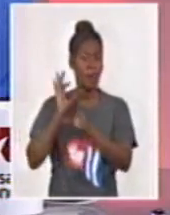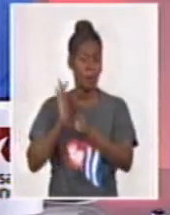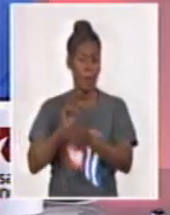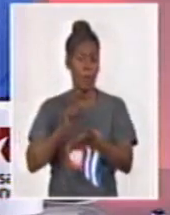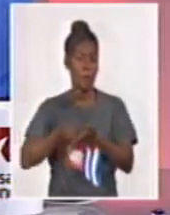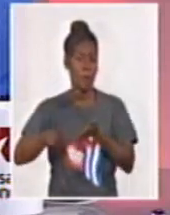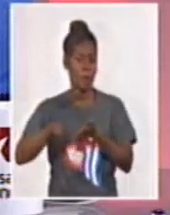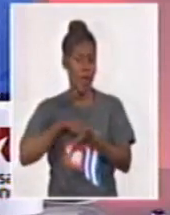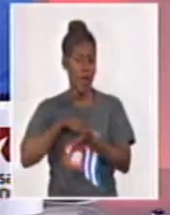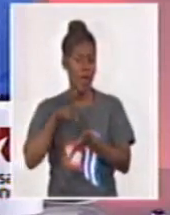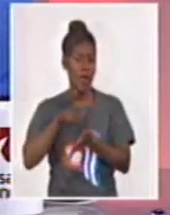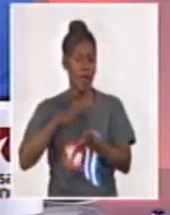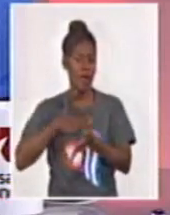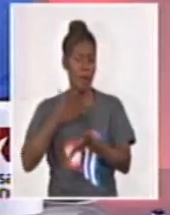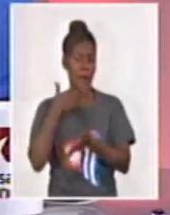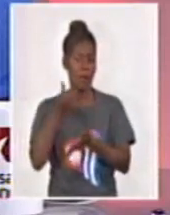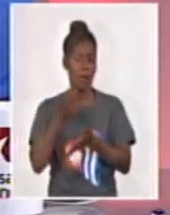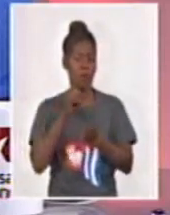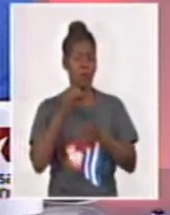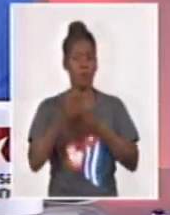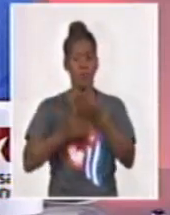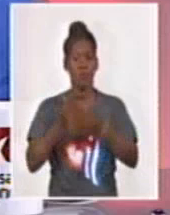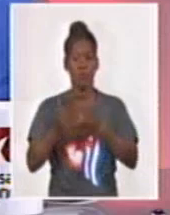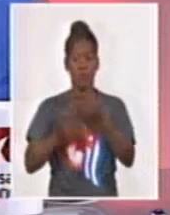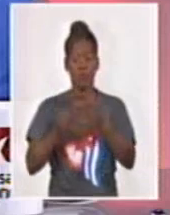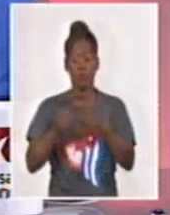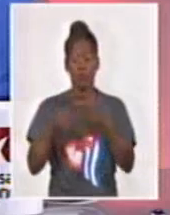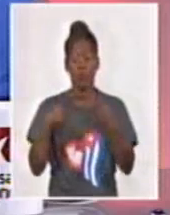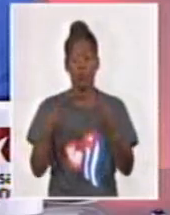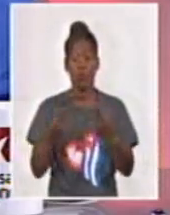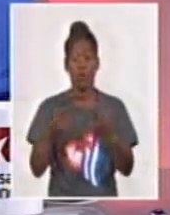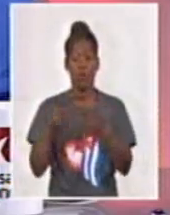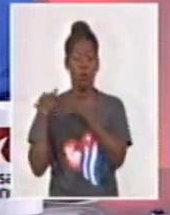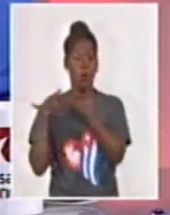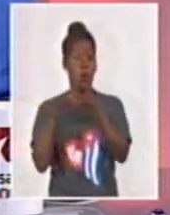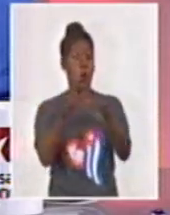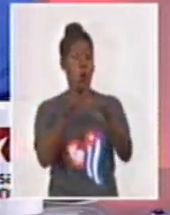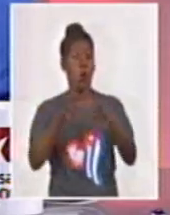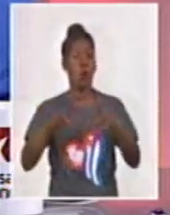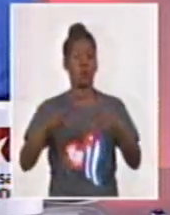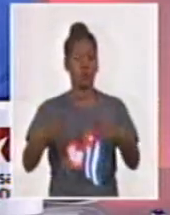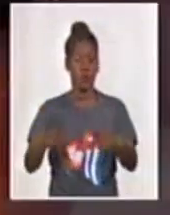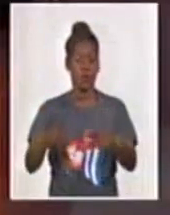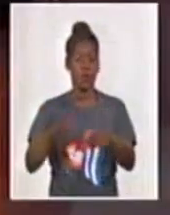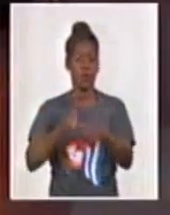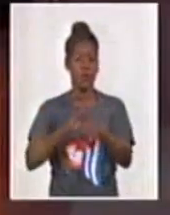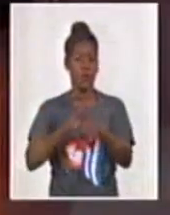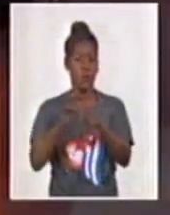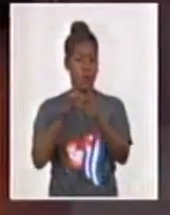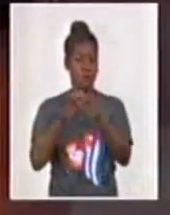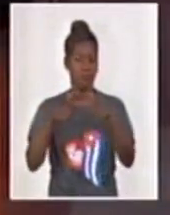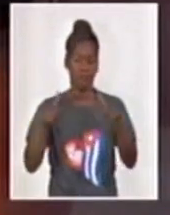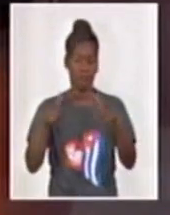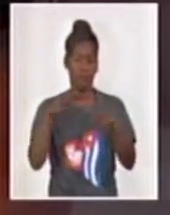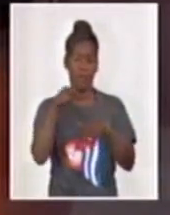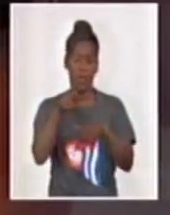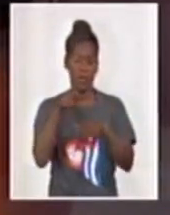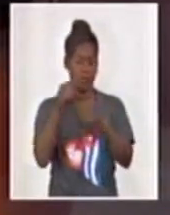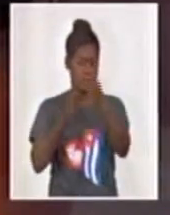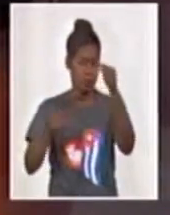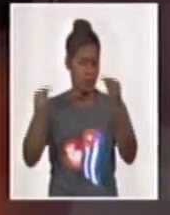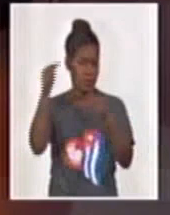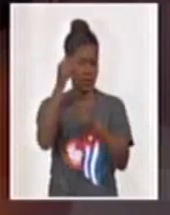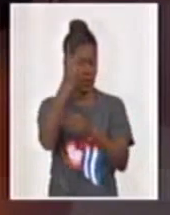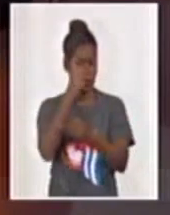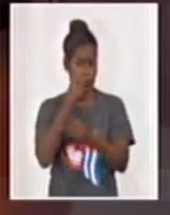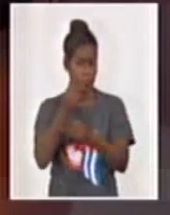una de las familias que accedan a estos lugares. El servicio será por reservación, eso es importante. Para